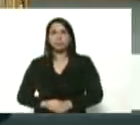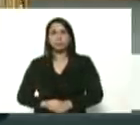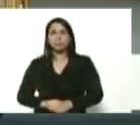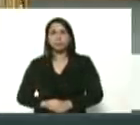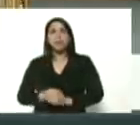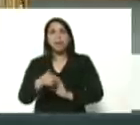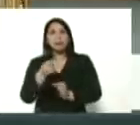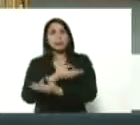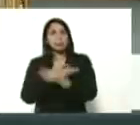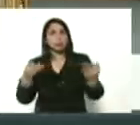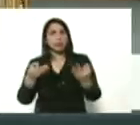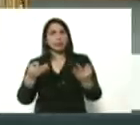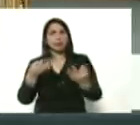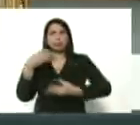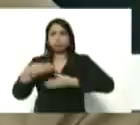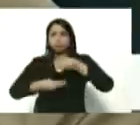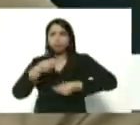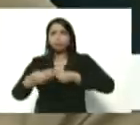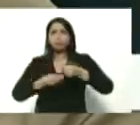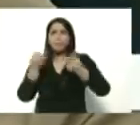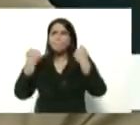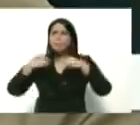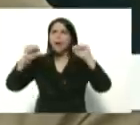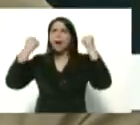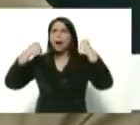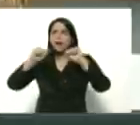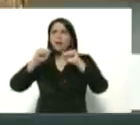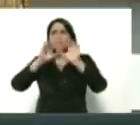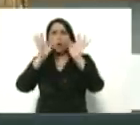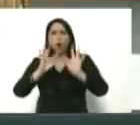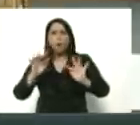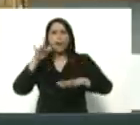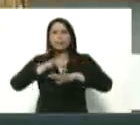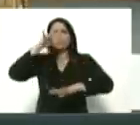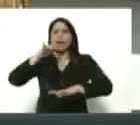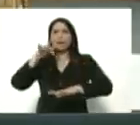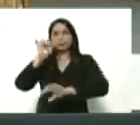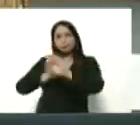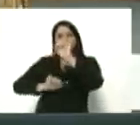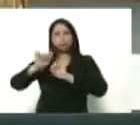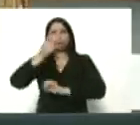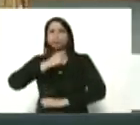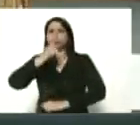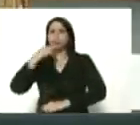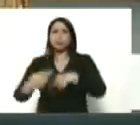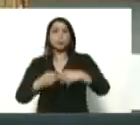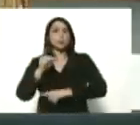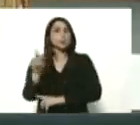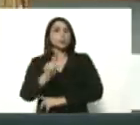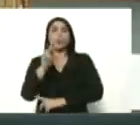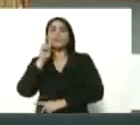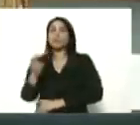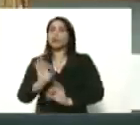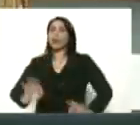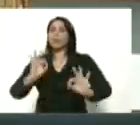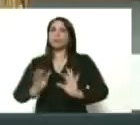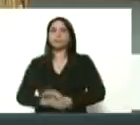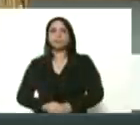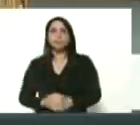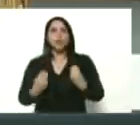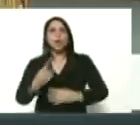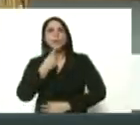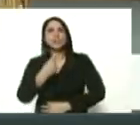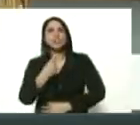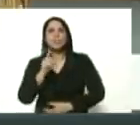Esa es la correcta aplicación práctica del método táctico de resistencia revolucionaria. Y no han visto nada. ¿Cómo es que